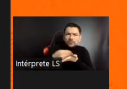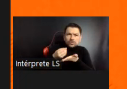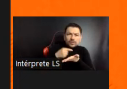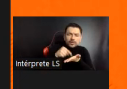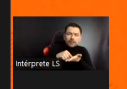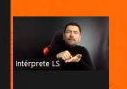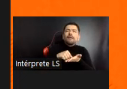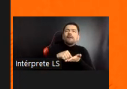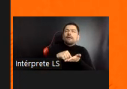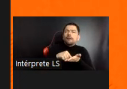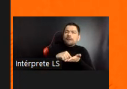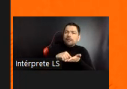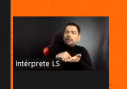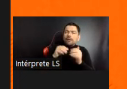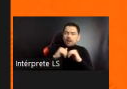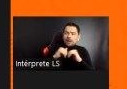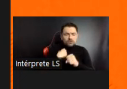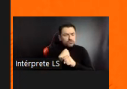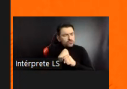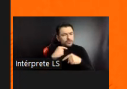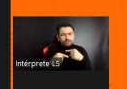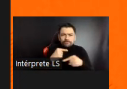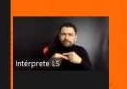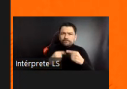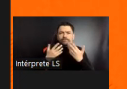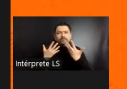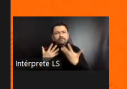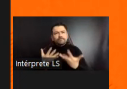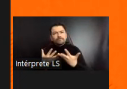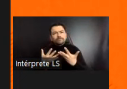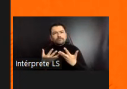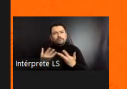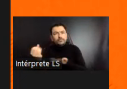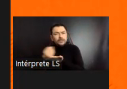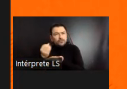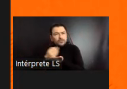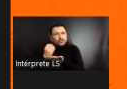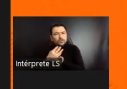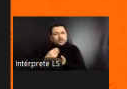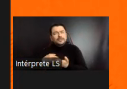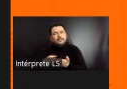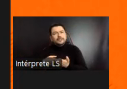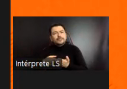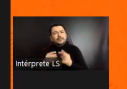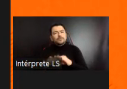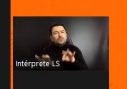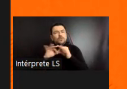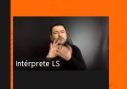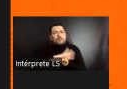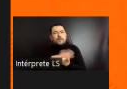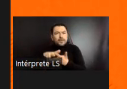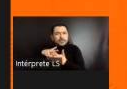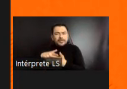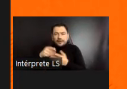cómo pueden implementarse esos datos, cómo pueden los datos tener una interoperabilidad entre distintos